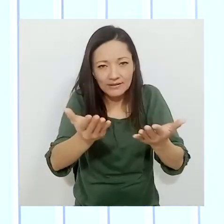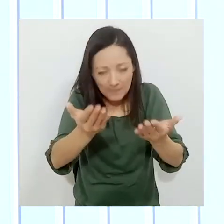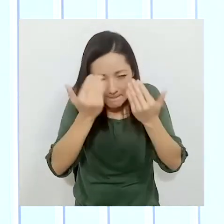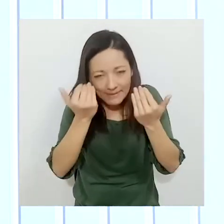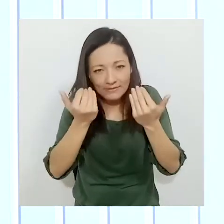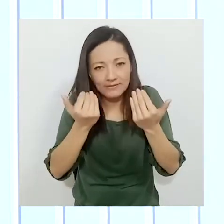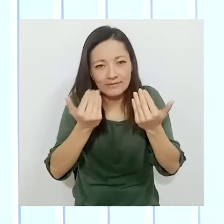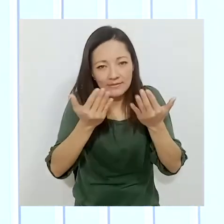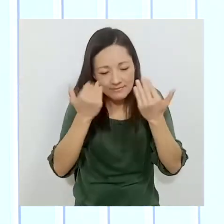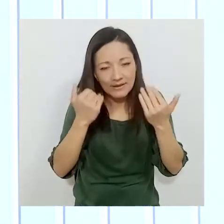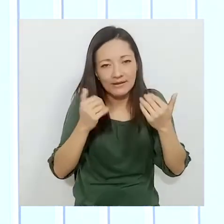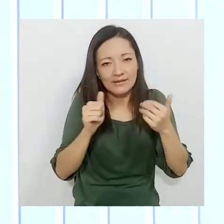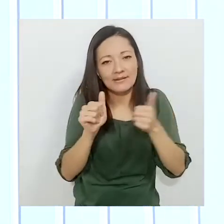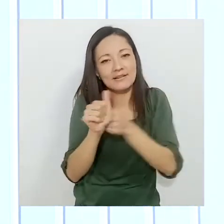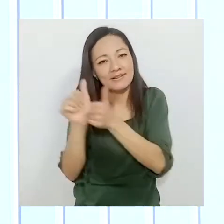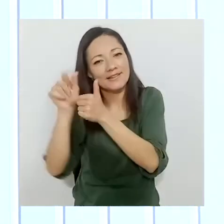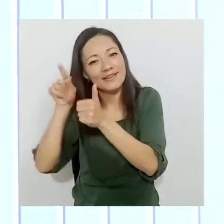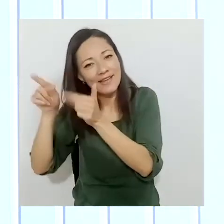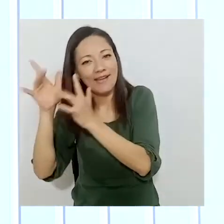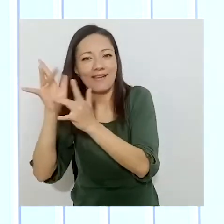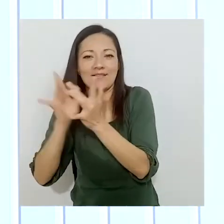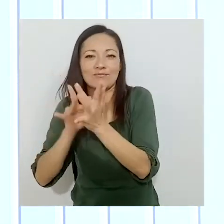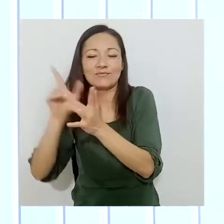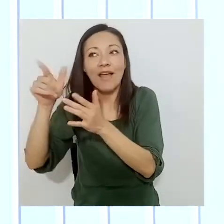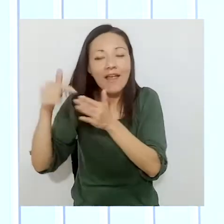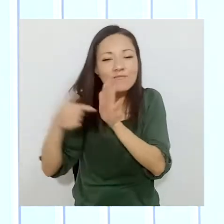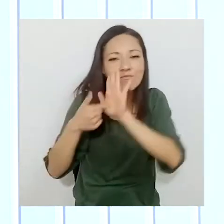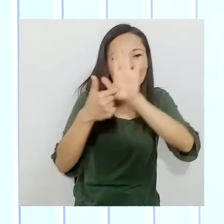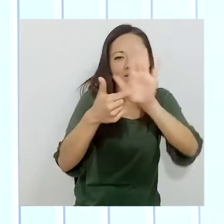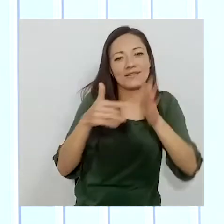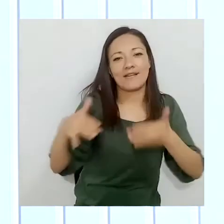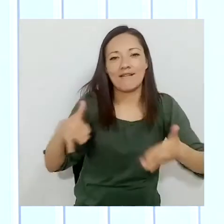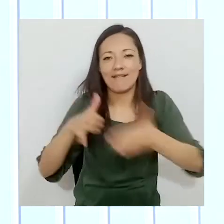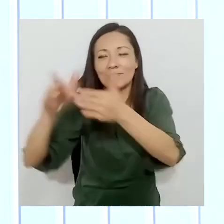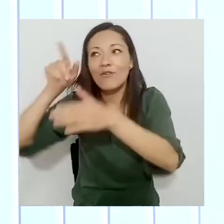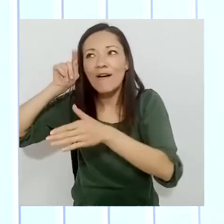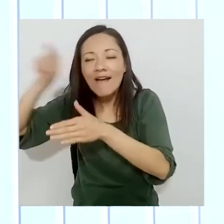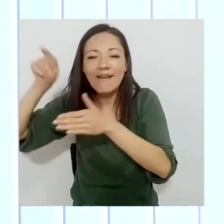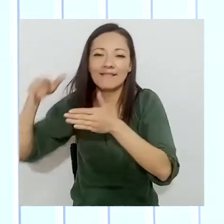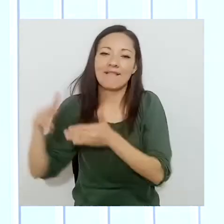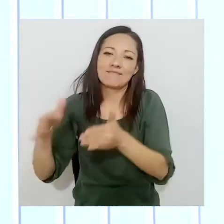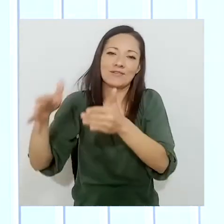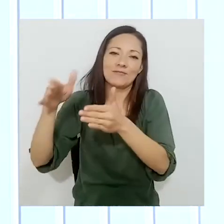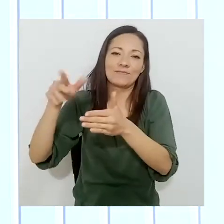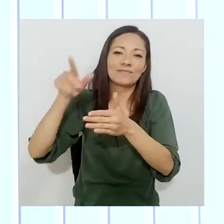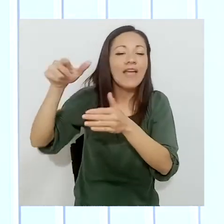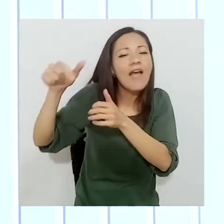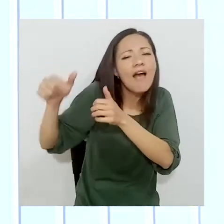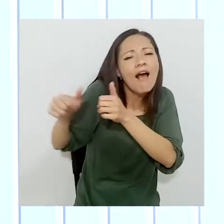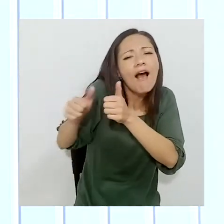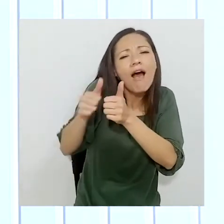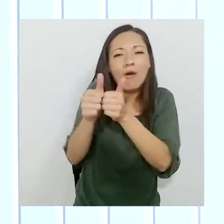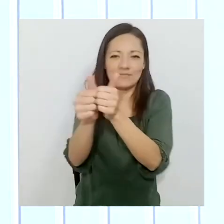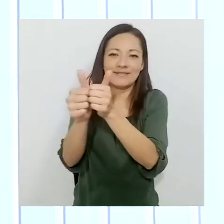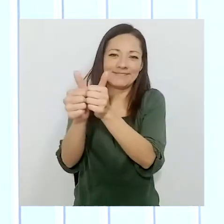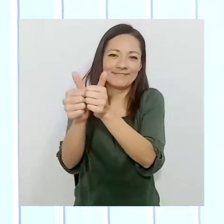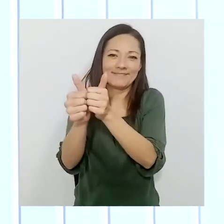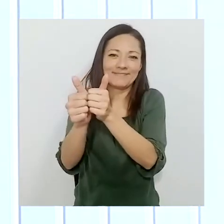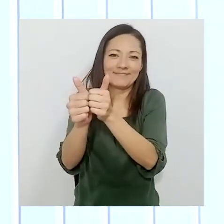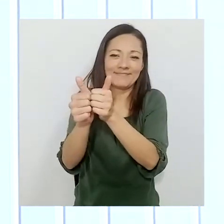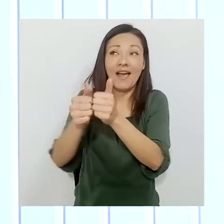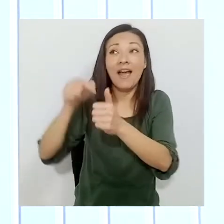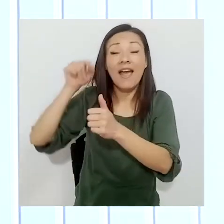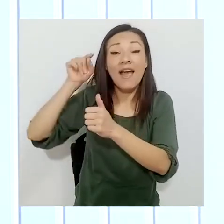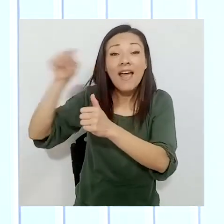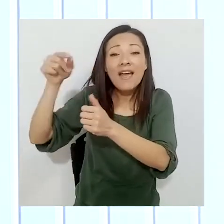vida. Bueno, venga, Él tiene el camino, Él es el camino. Él nos va a acompañar durante el camino. Él nos va a